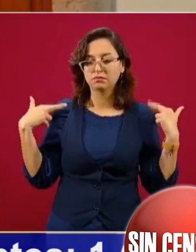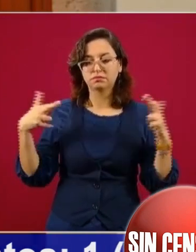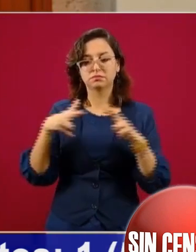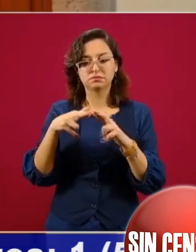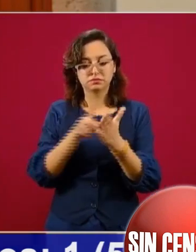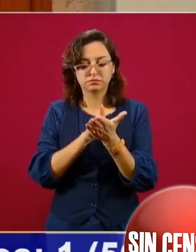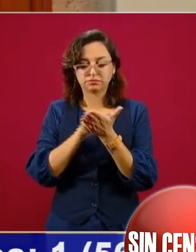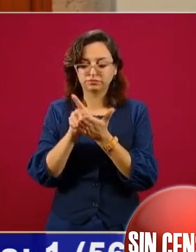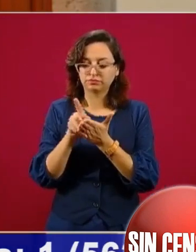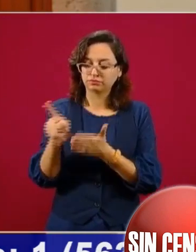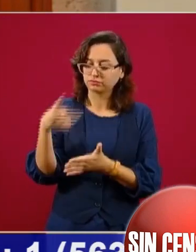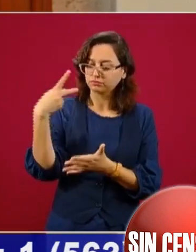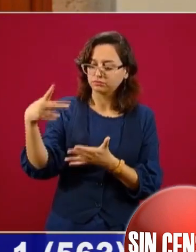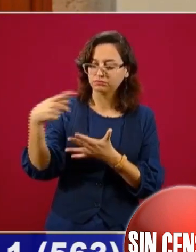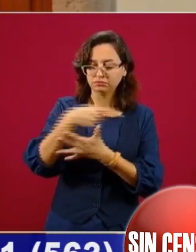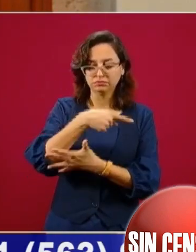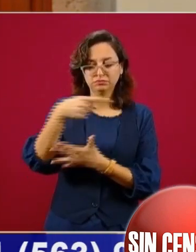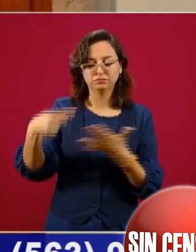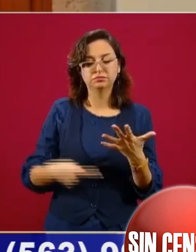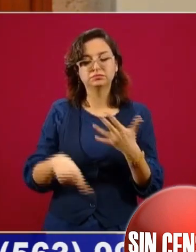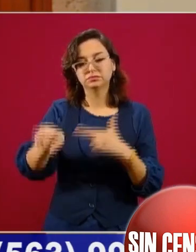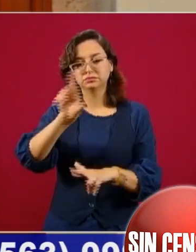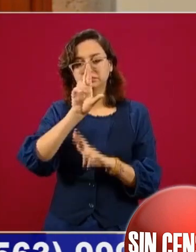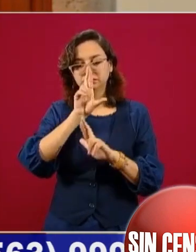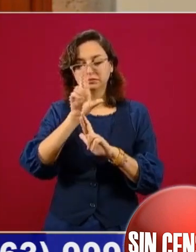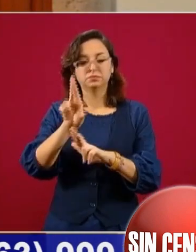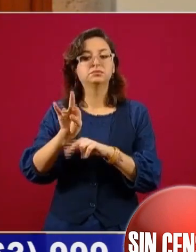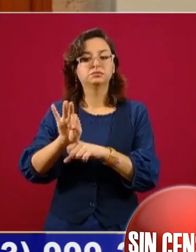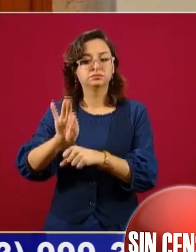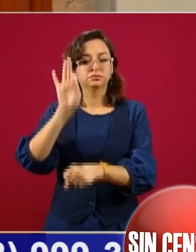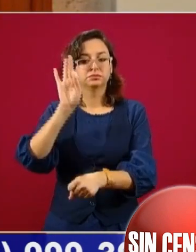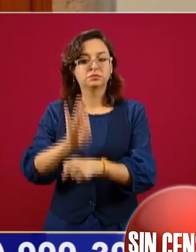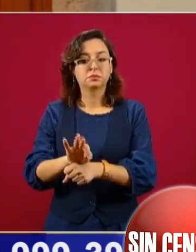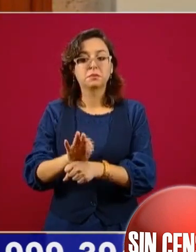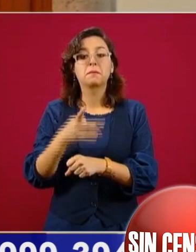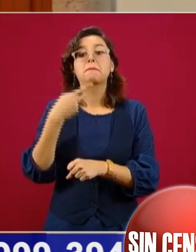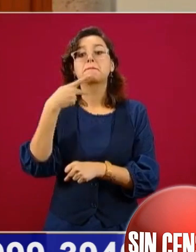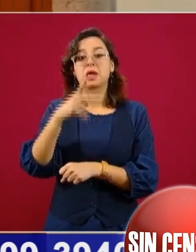las maestras, de los maestros, y al mismo tiempo